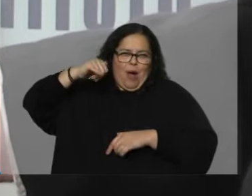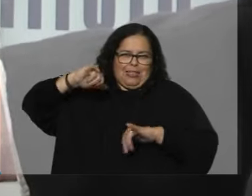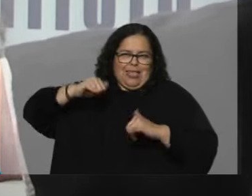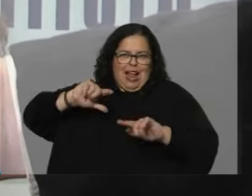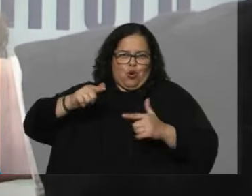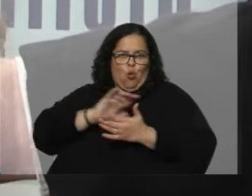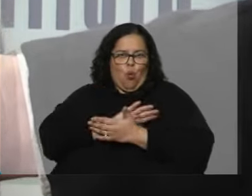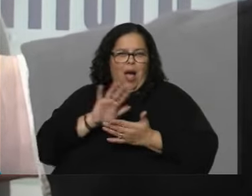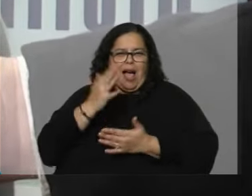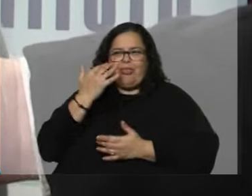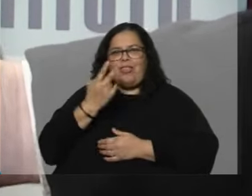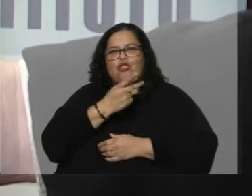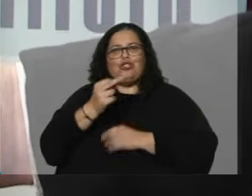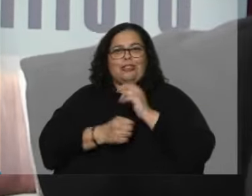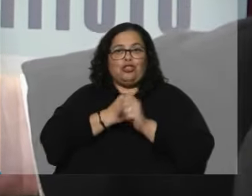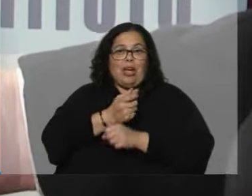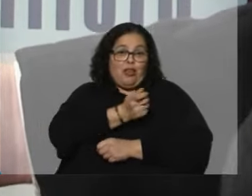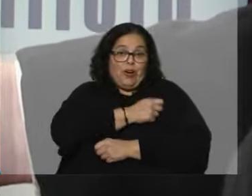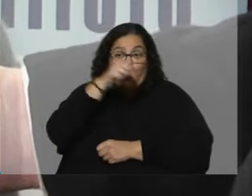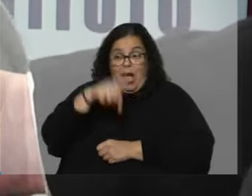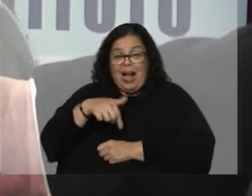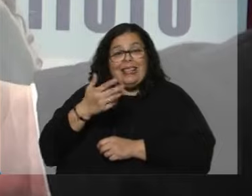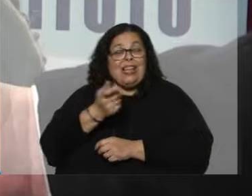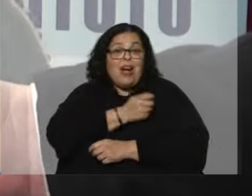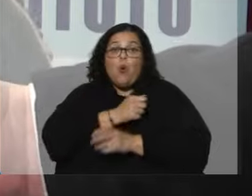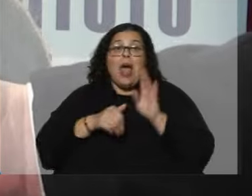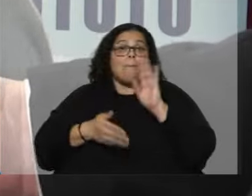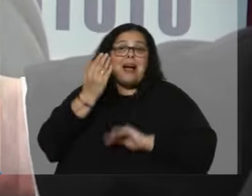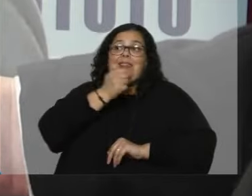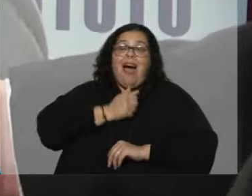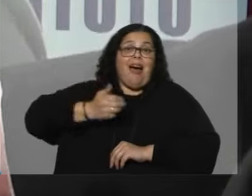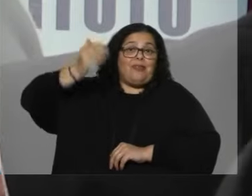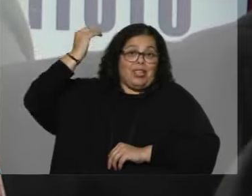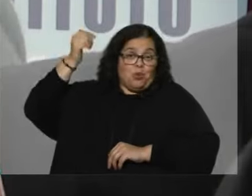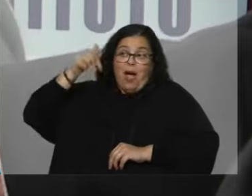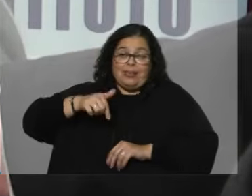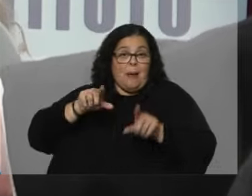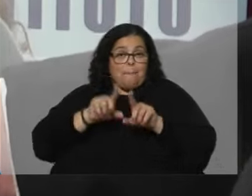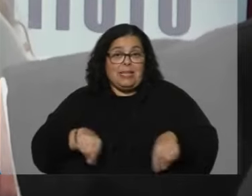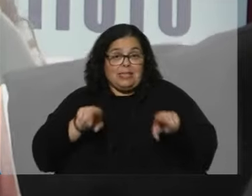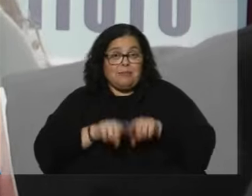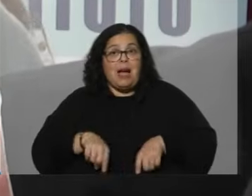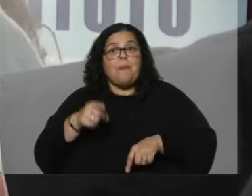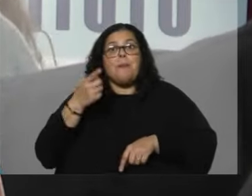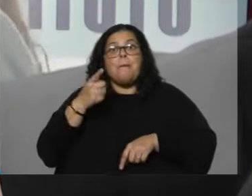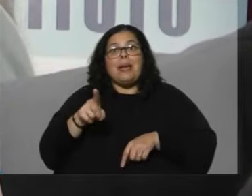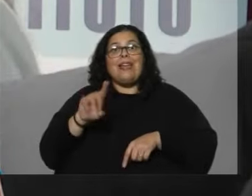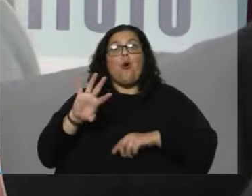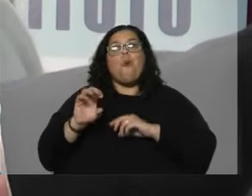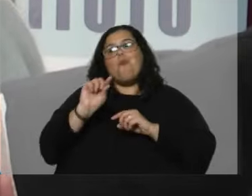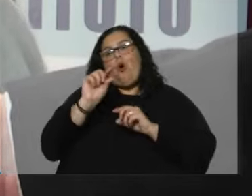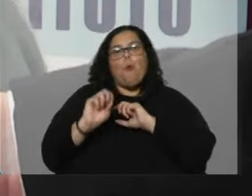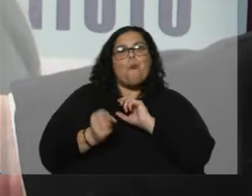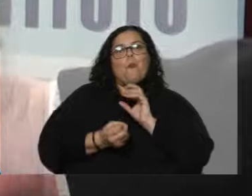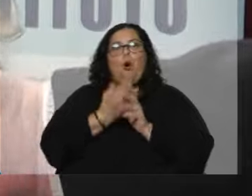que usamos durante más de 200 años y que son las más antiguas que tenemos. Obviamente, en versiones modernizadas,